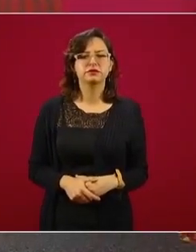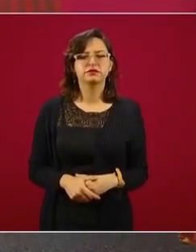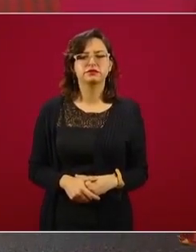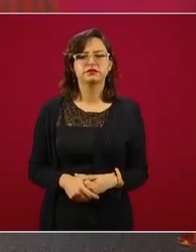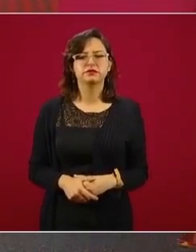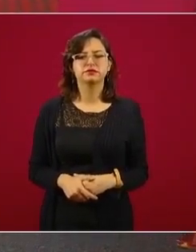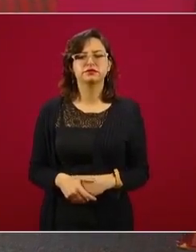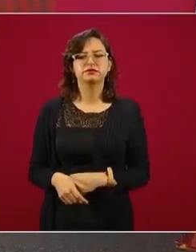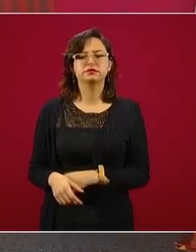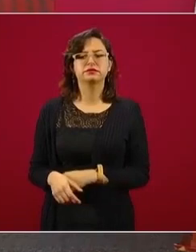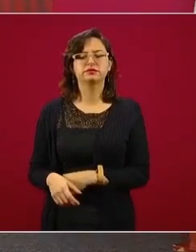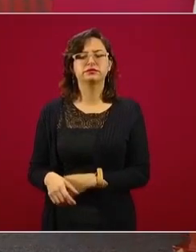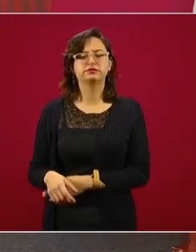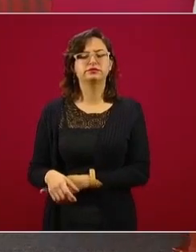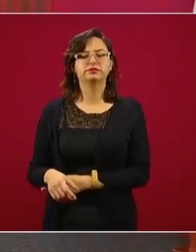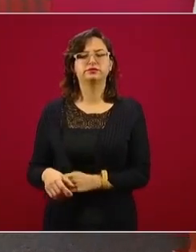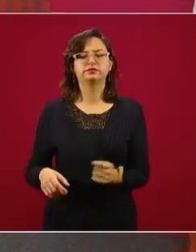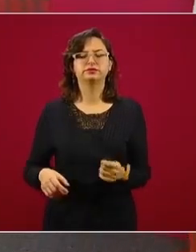Hay